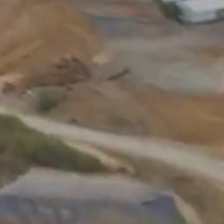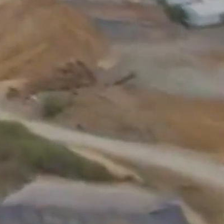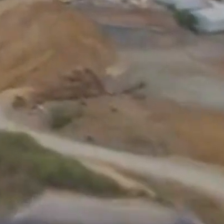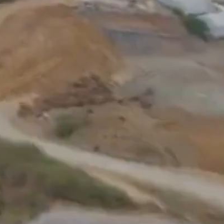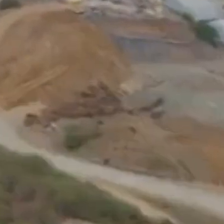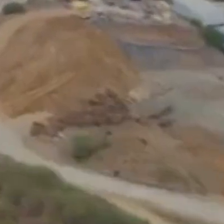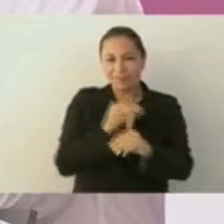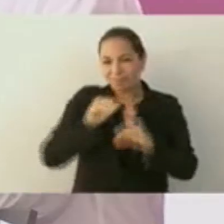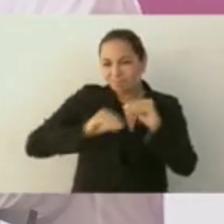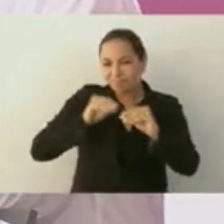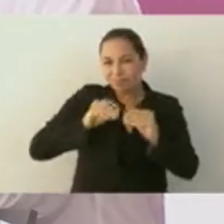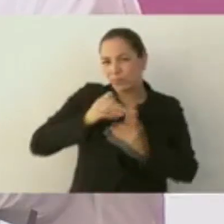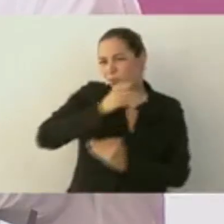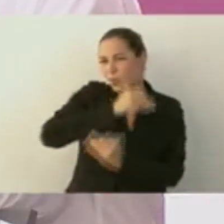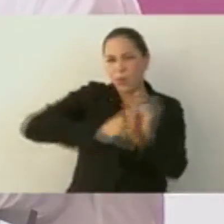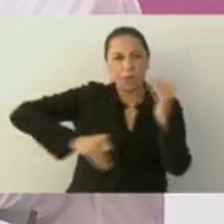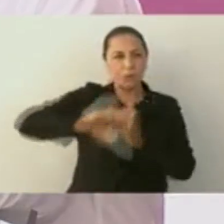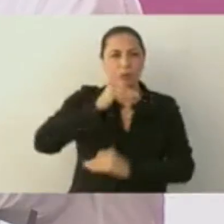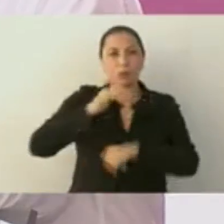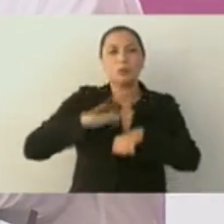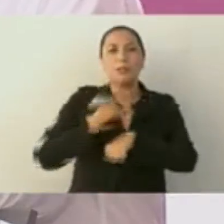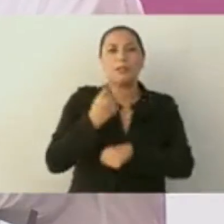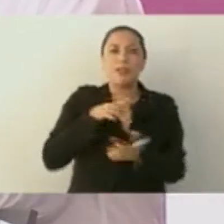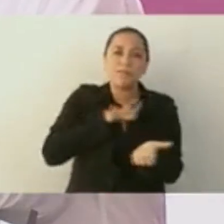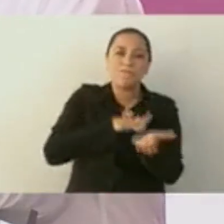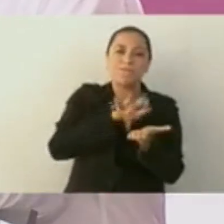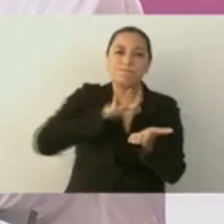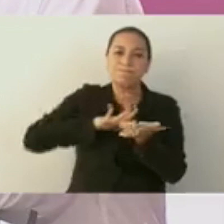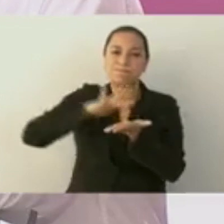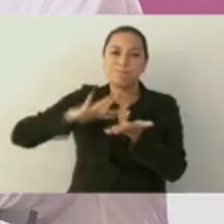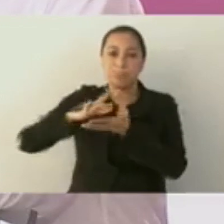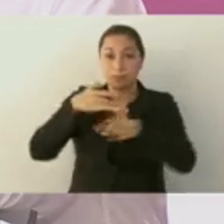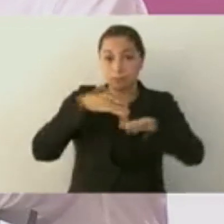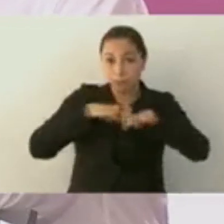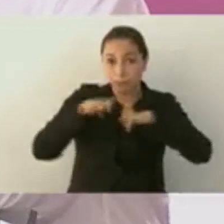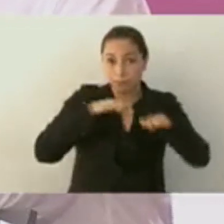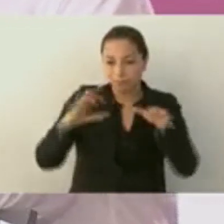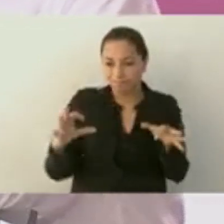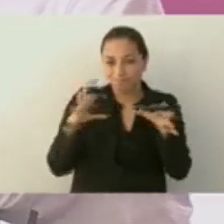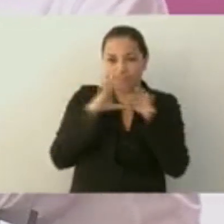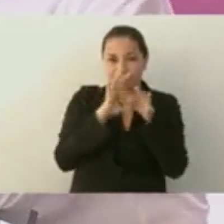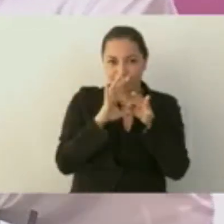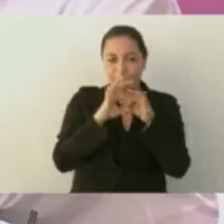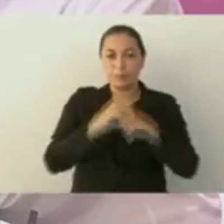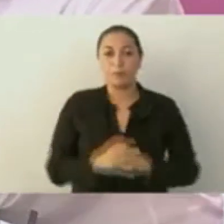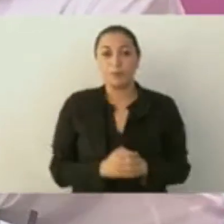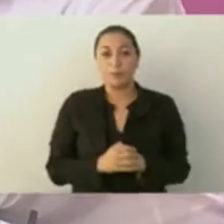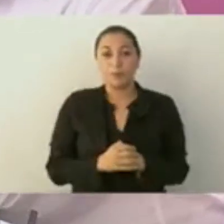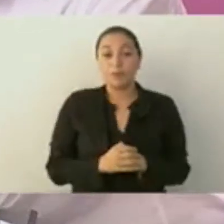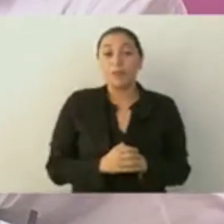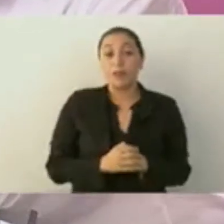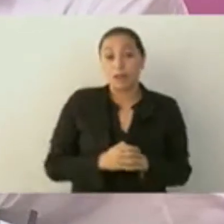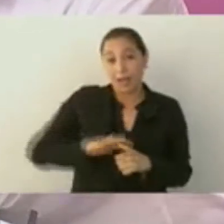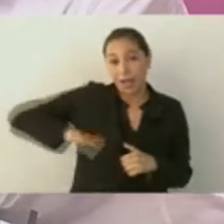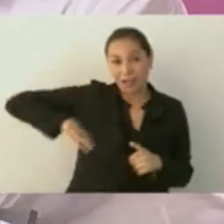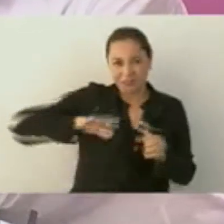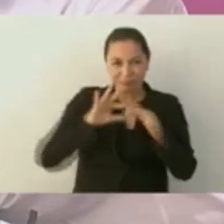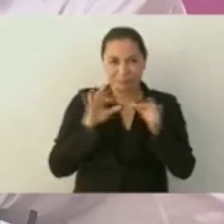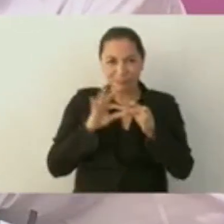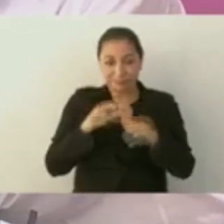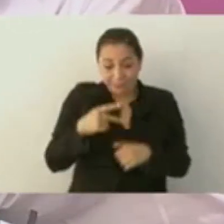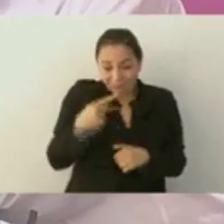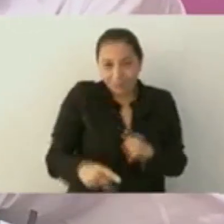realizar dijo el presidente Y como aquí se ha dicho Esta obra